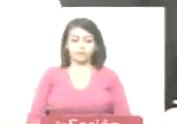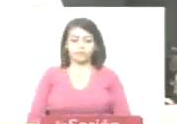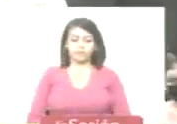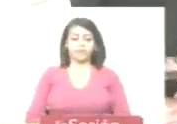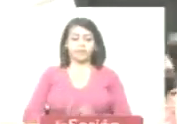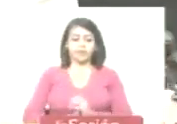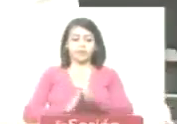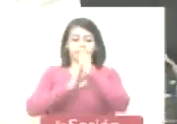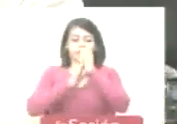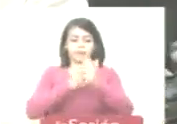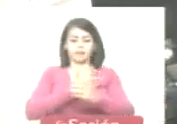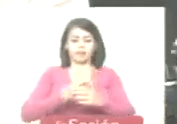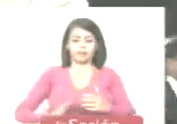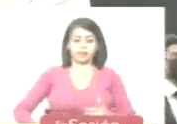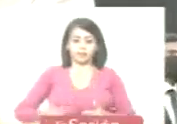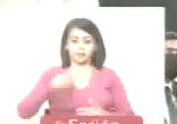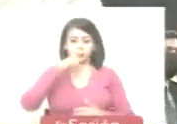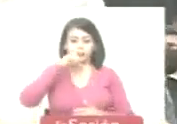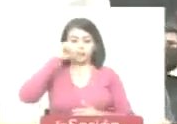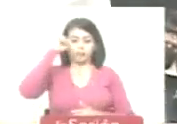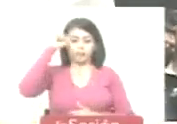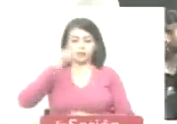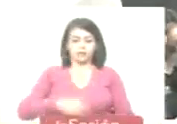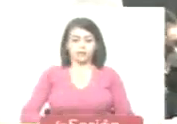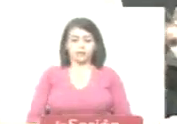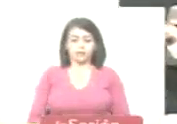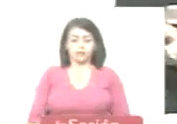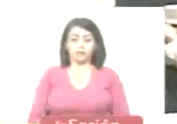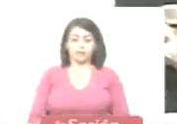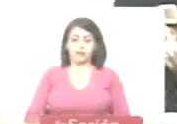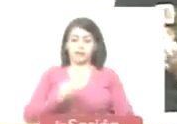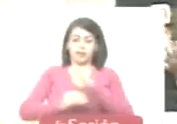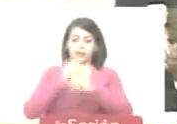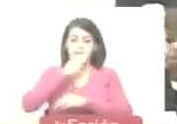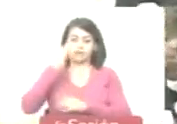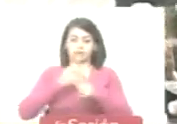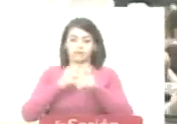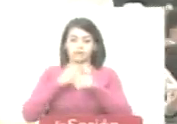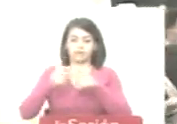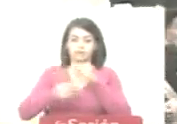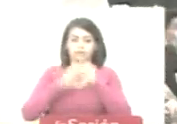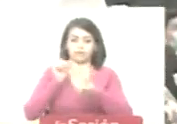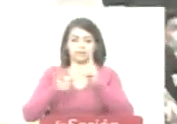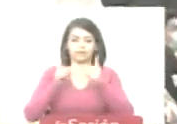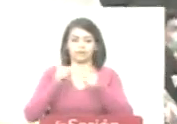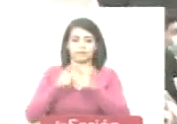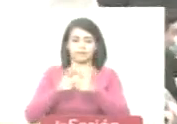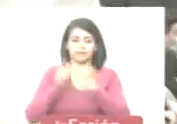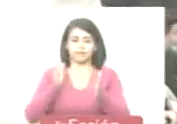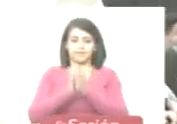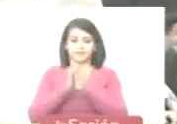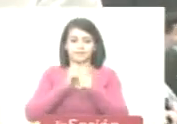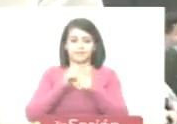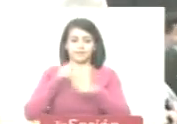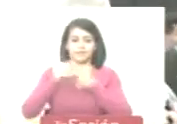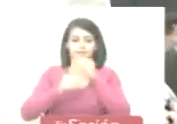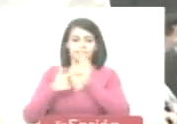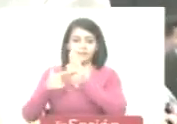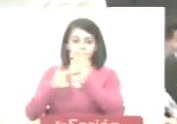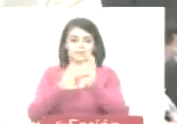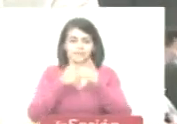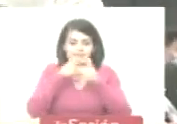liderada por el presidente Nicolás Maduro, el que ha garantizado algo tan sagrado como la soberanía de la patria